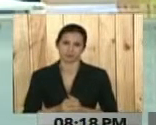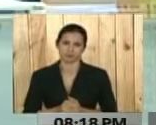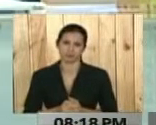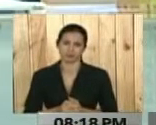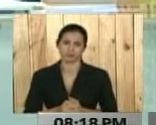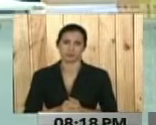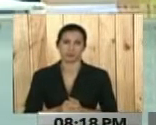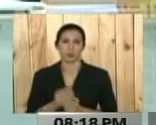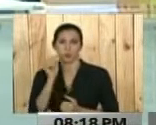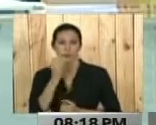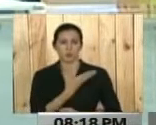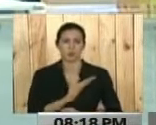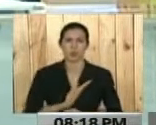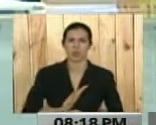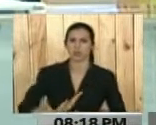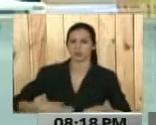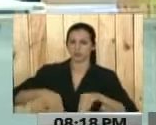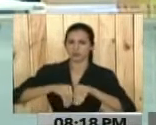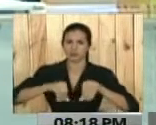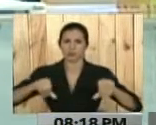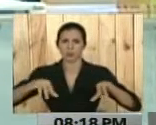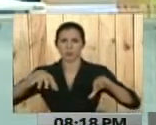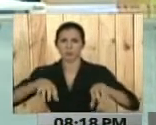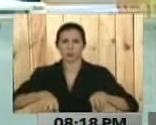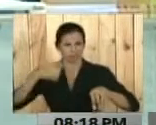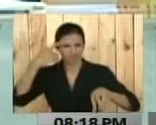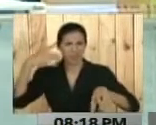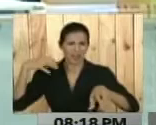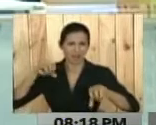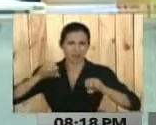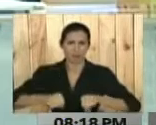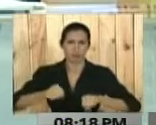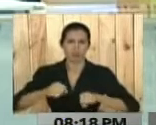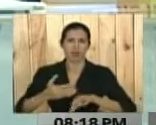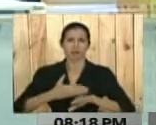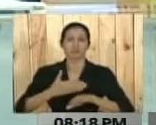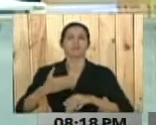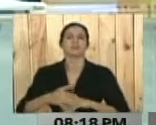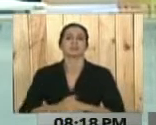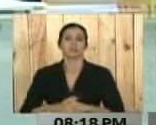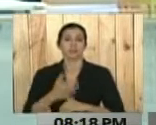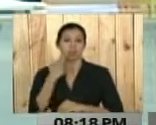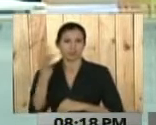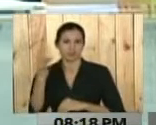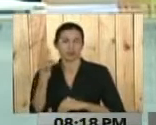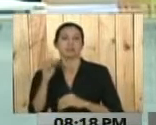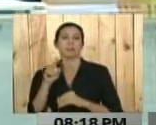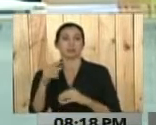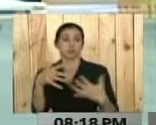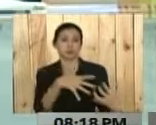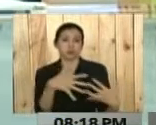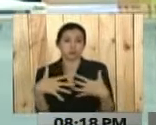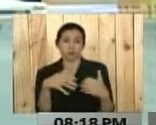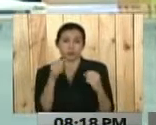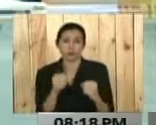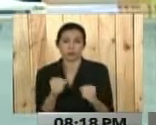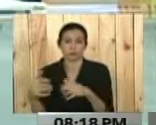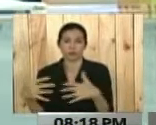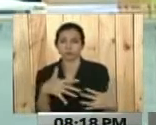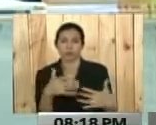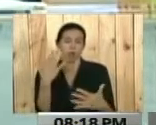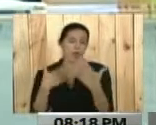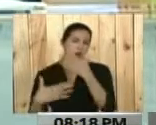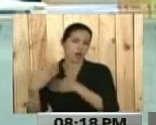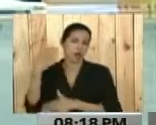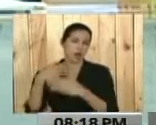los terratenientes procolonia francesa y la tremenda batalla que hubo en aquella